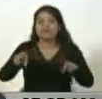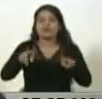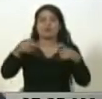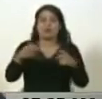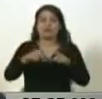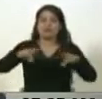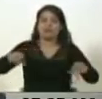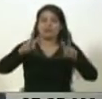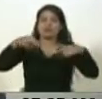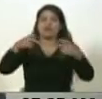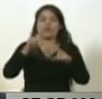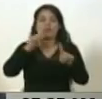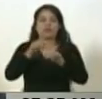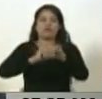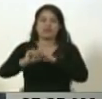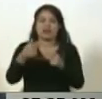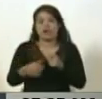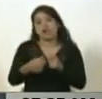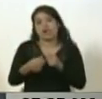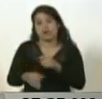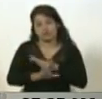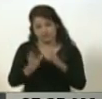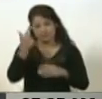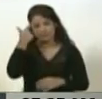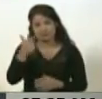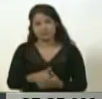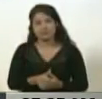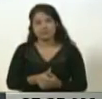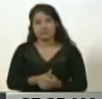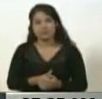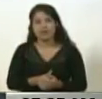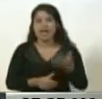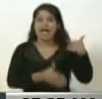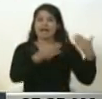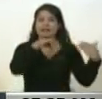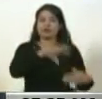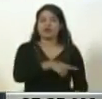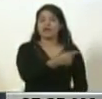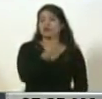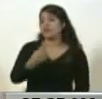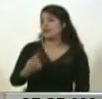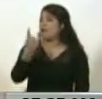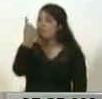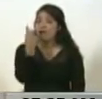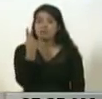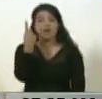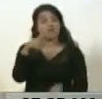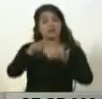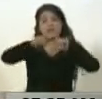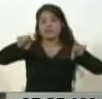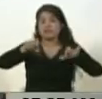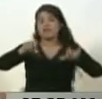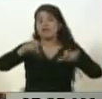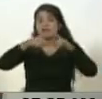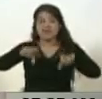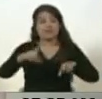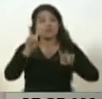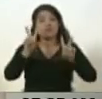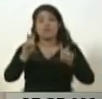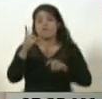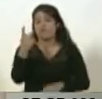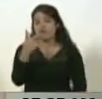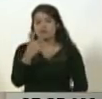de los medios de comunicación. En un momento planteaban la necesidad ellos mismos, porque inclusive lo llevaron al espacio de la Asamblea